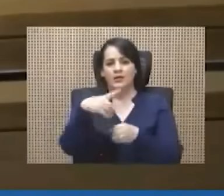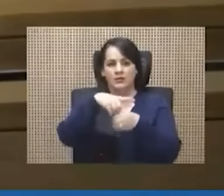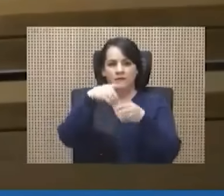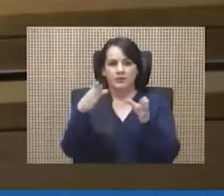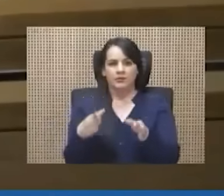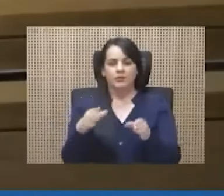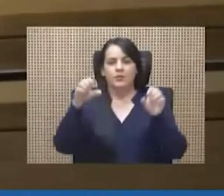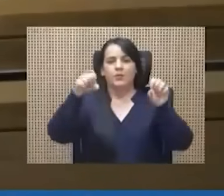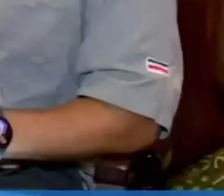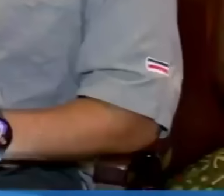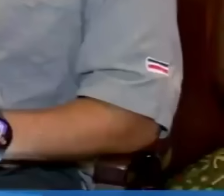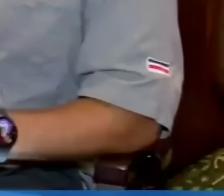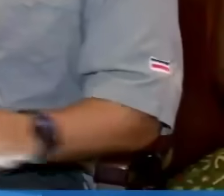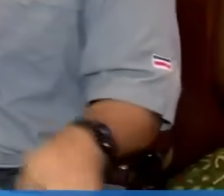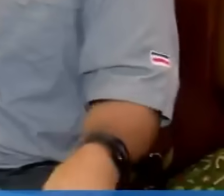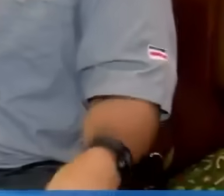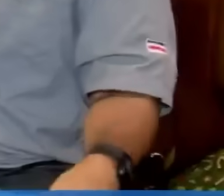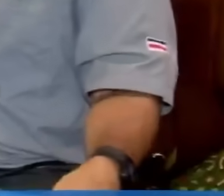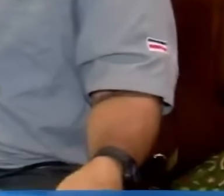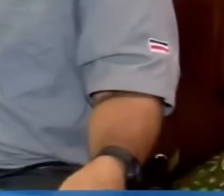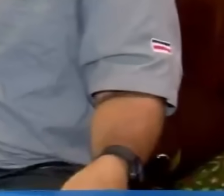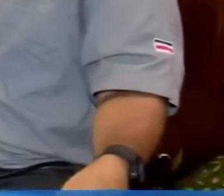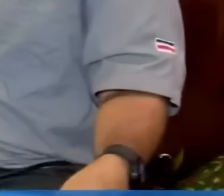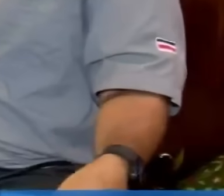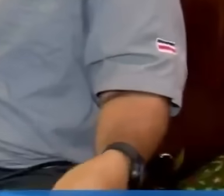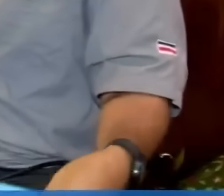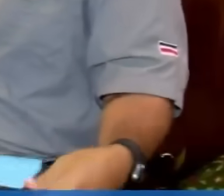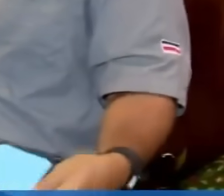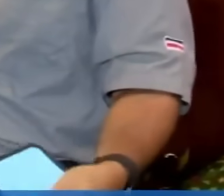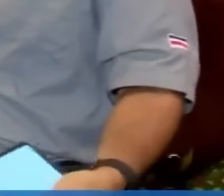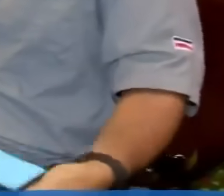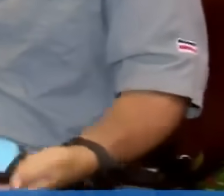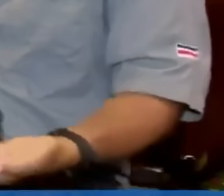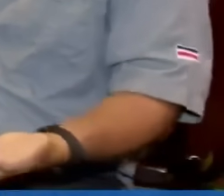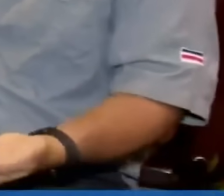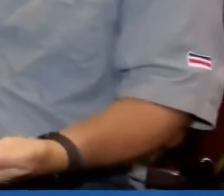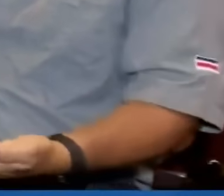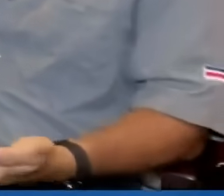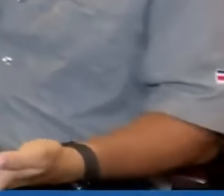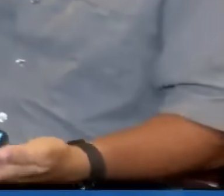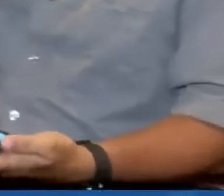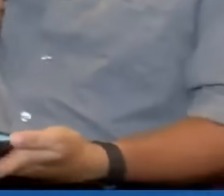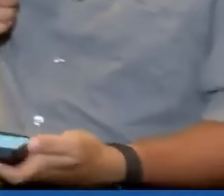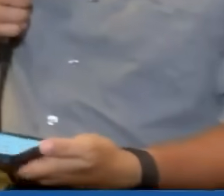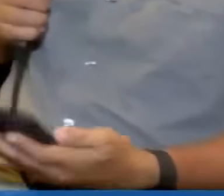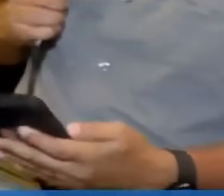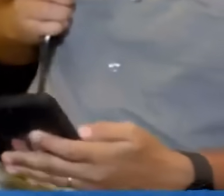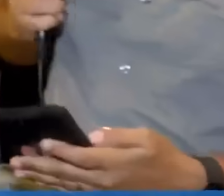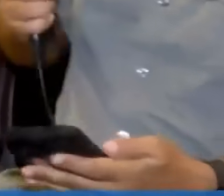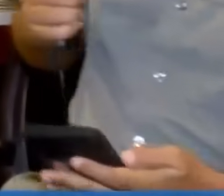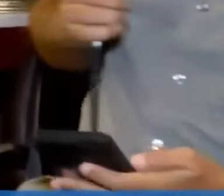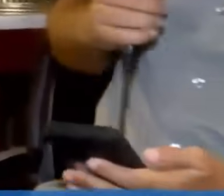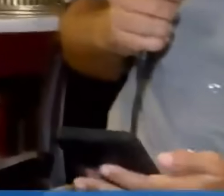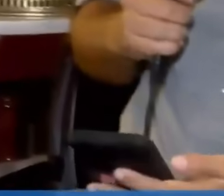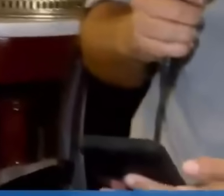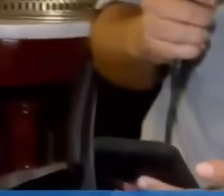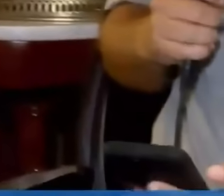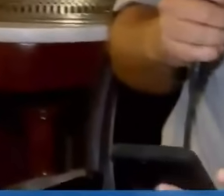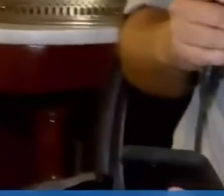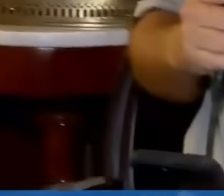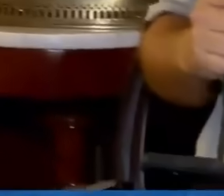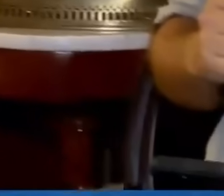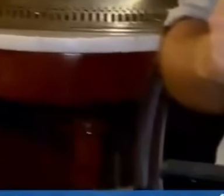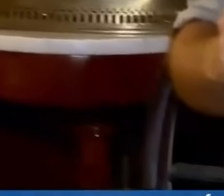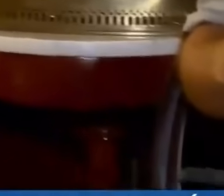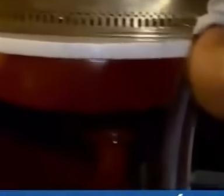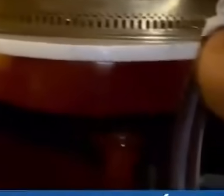lectura, pero eso no implica que yo renuncie, el presidente que diga yo renuncio a gobernar, ni tampoco estoy dejando de ejercer el mando de la fuerza pública.